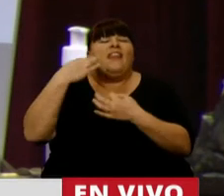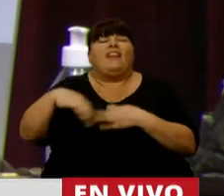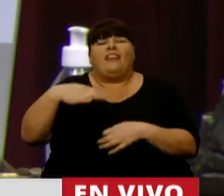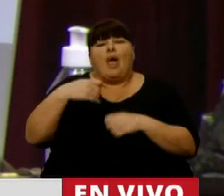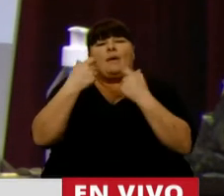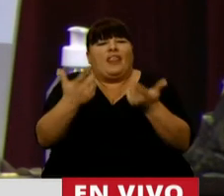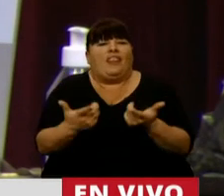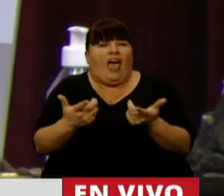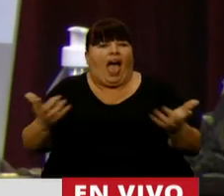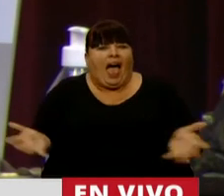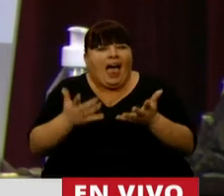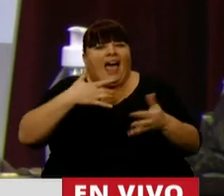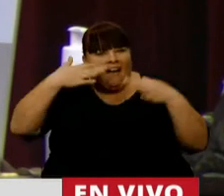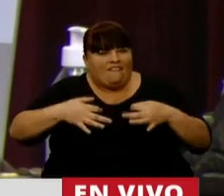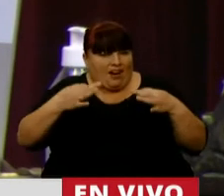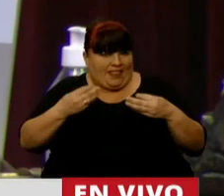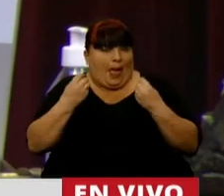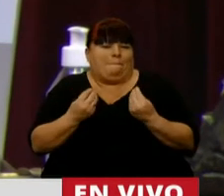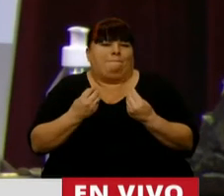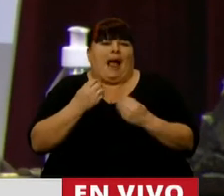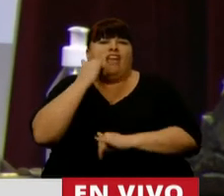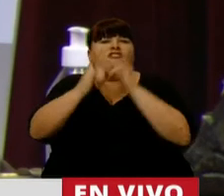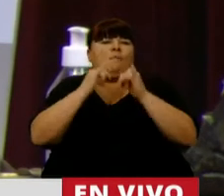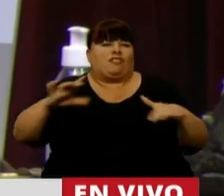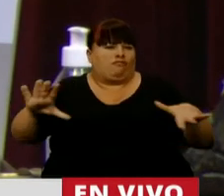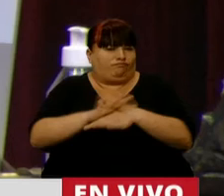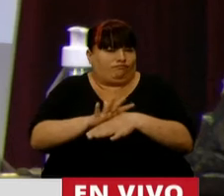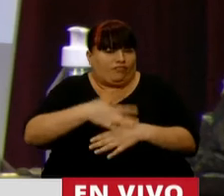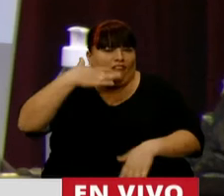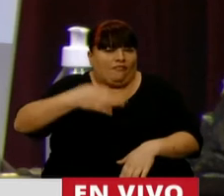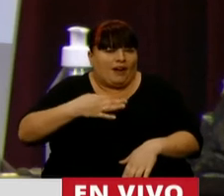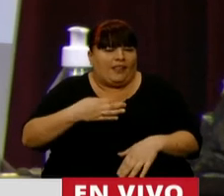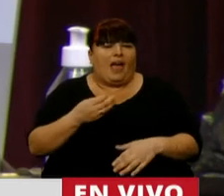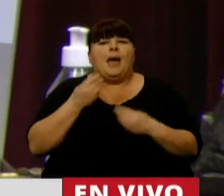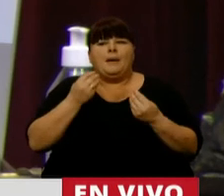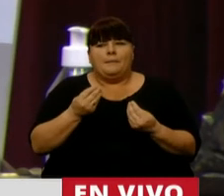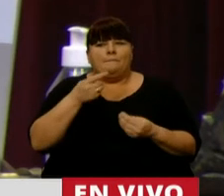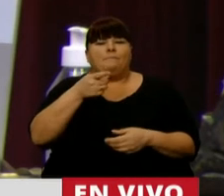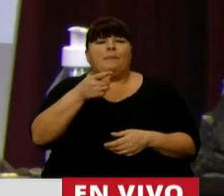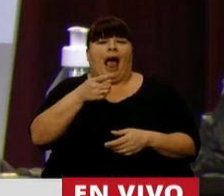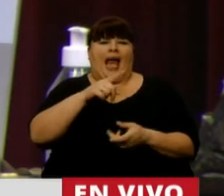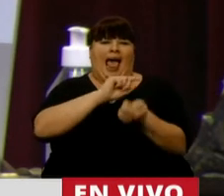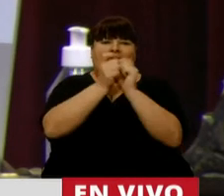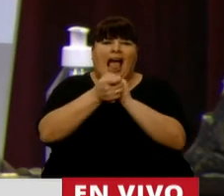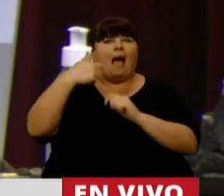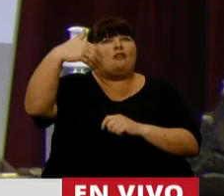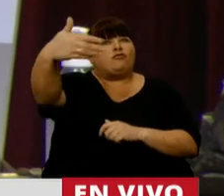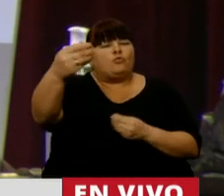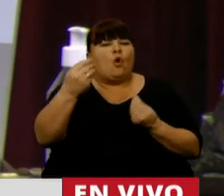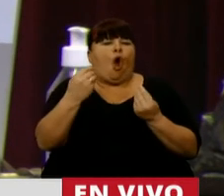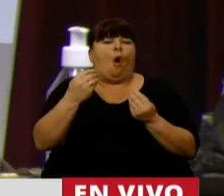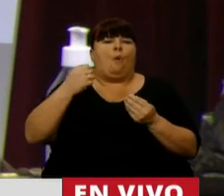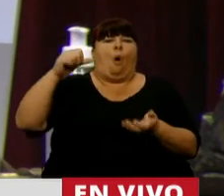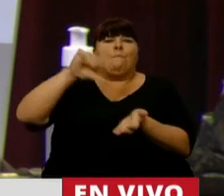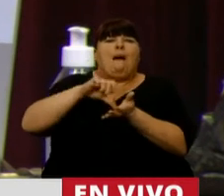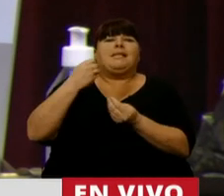generar un incentivo real en virtud de datos reales para que realmente cambiáramos el rumbo y tuviéramos un